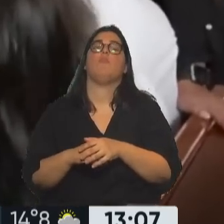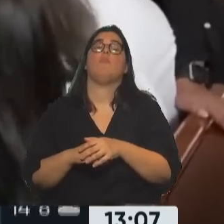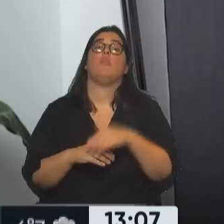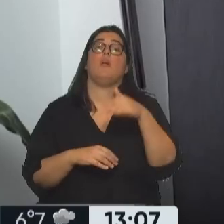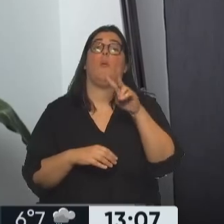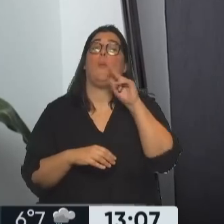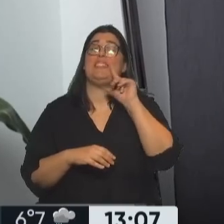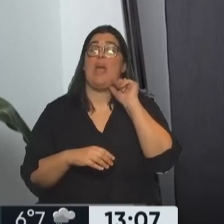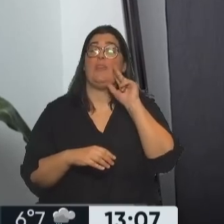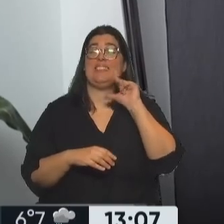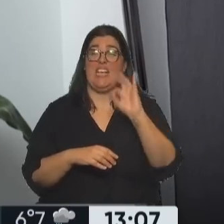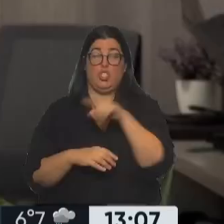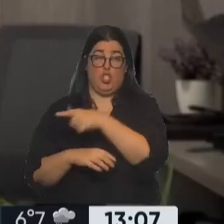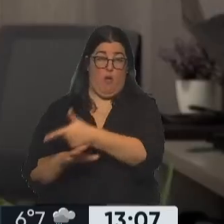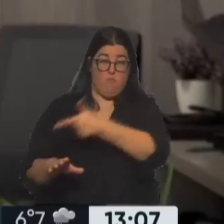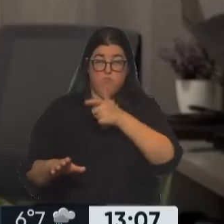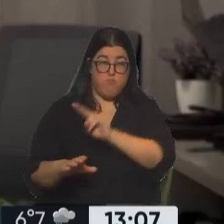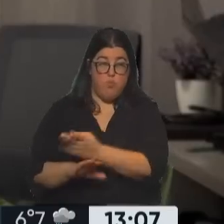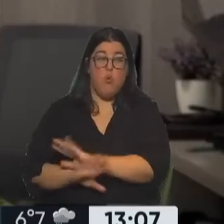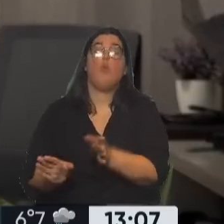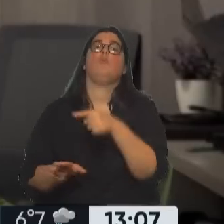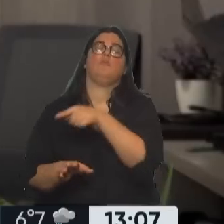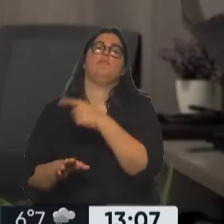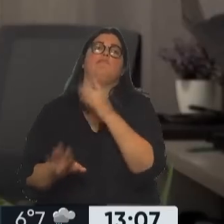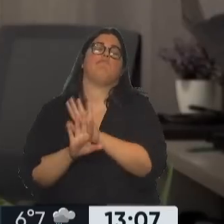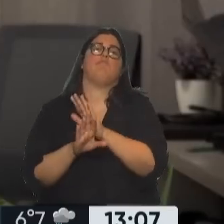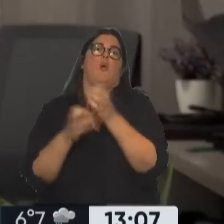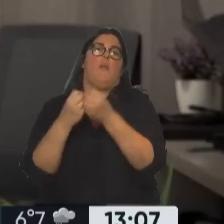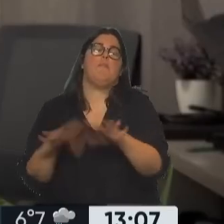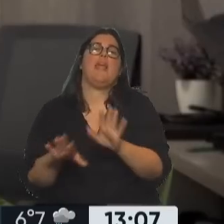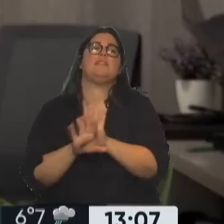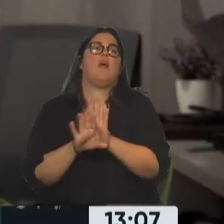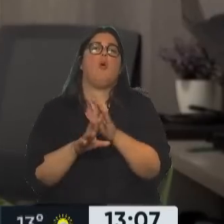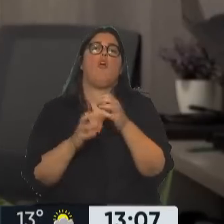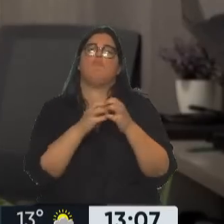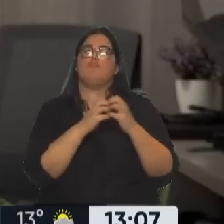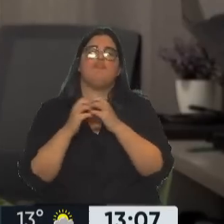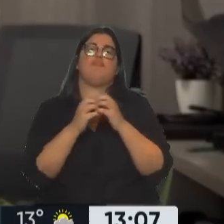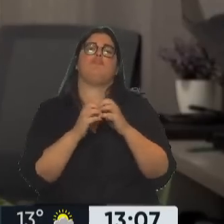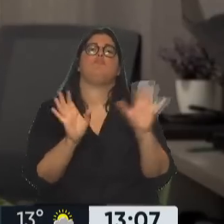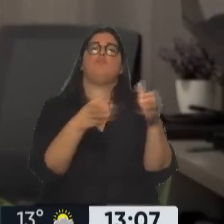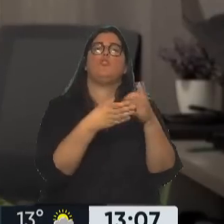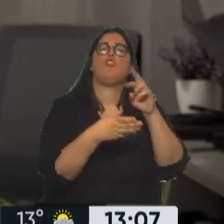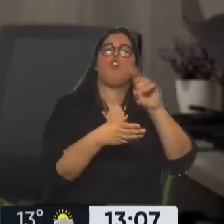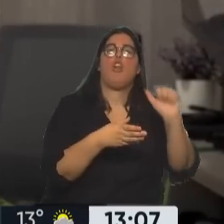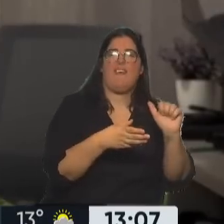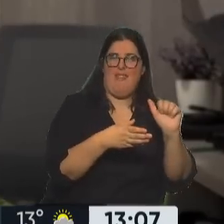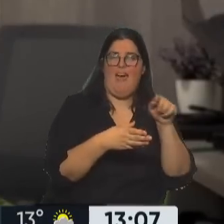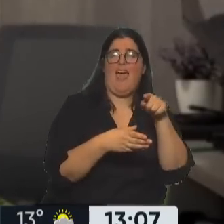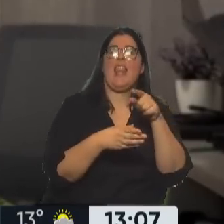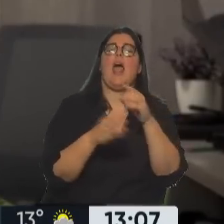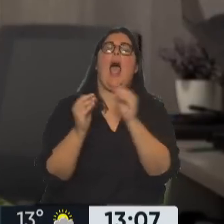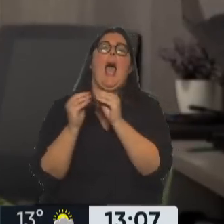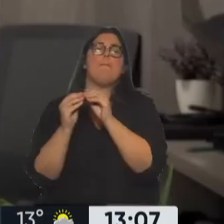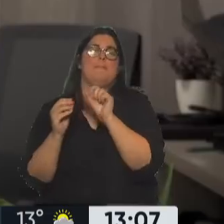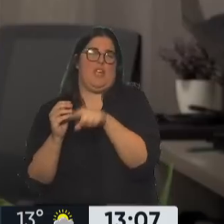nuevo conflicto político electoral a raíz de la impugnación del correísmo a su reemplazante, Cristian Zurita, periodista y amigo del candidato asesinado.